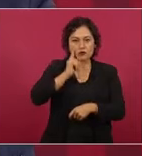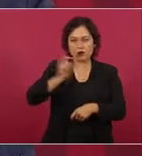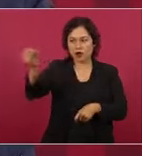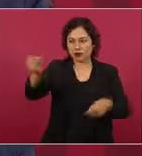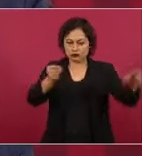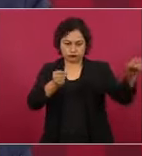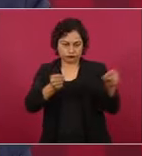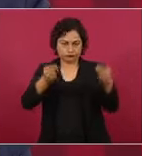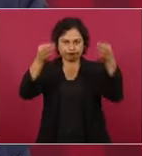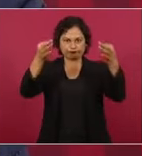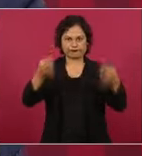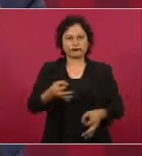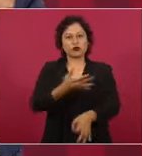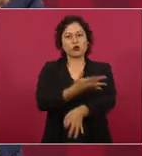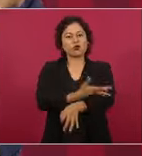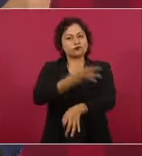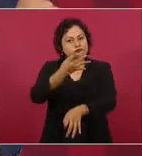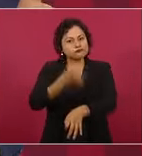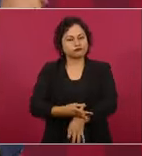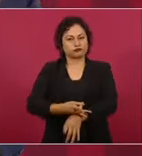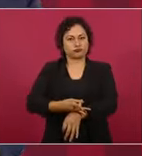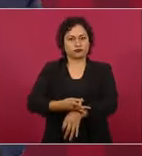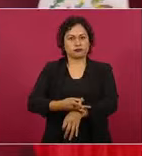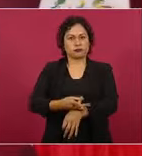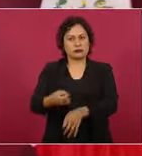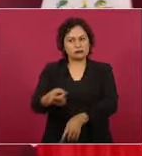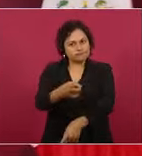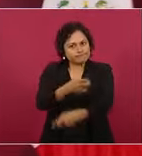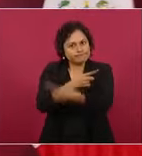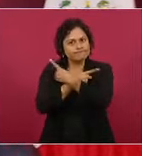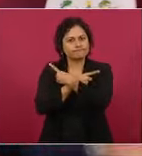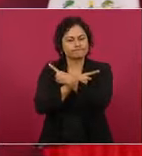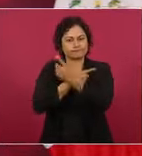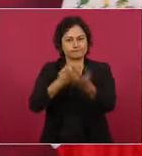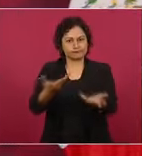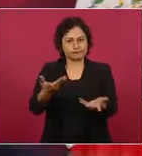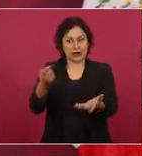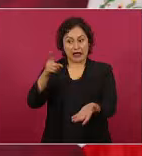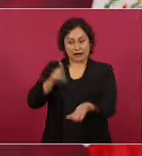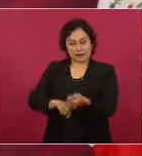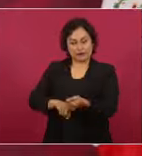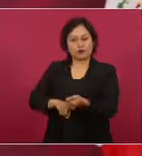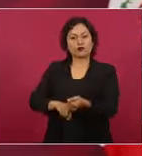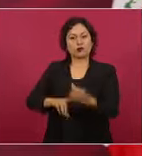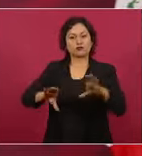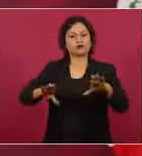como consejeros, también en el Tribunal Electoral, no los que están,